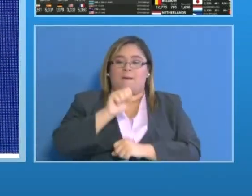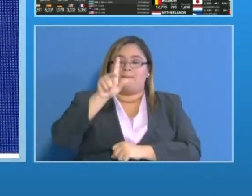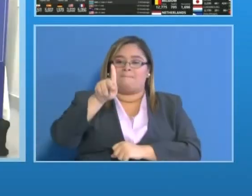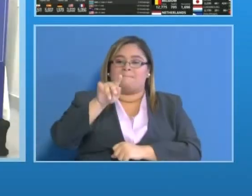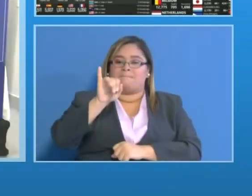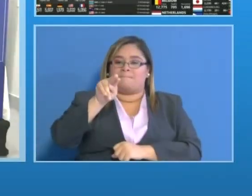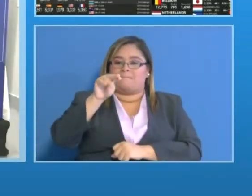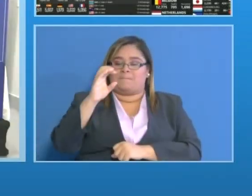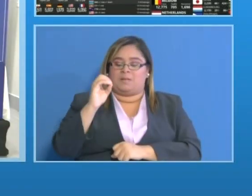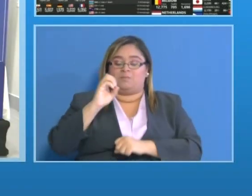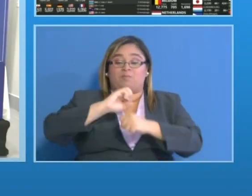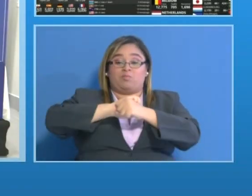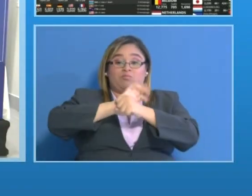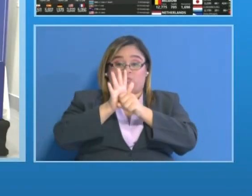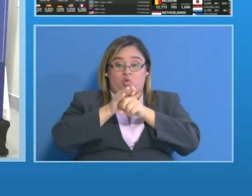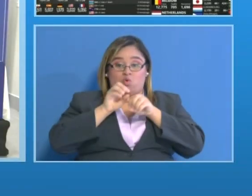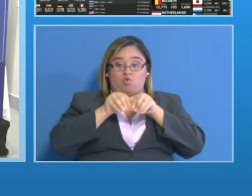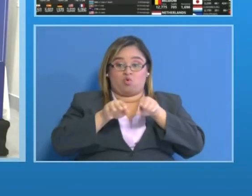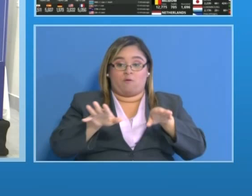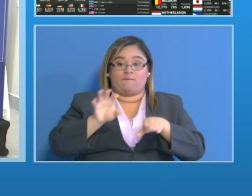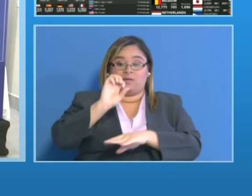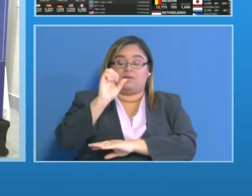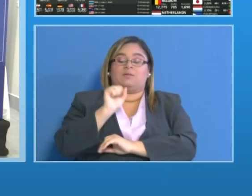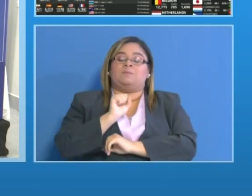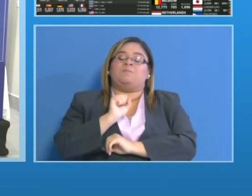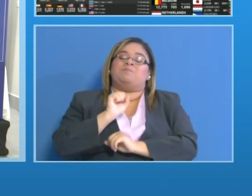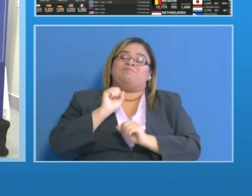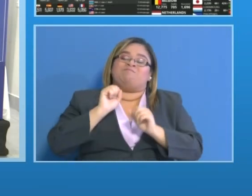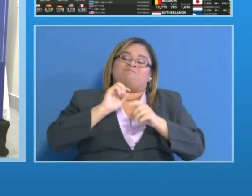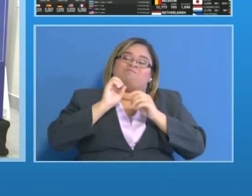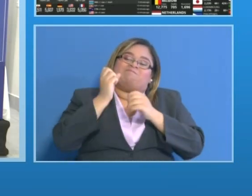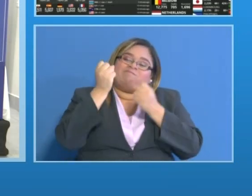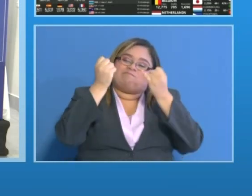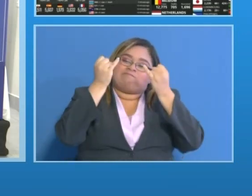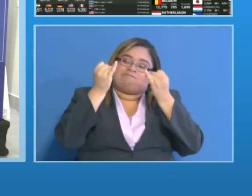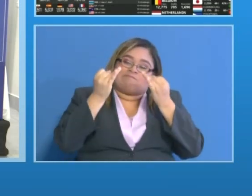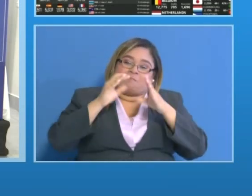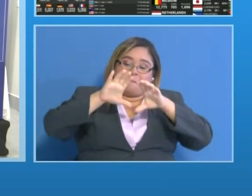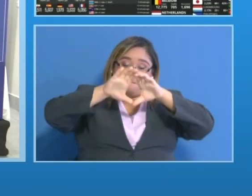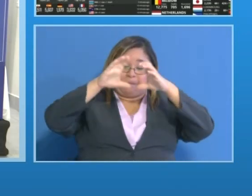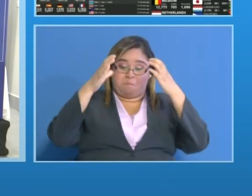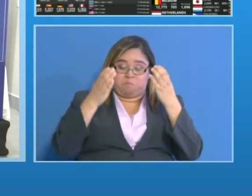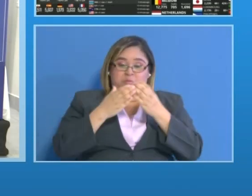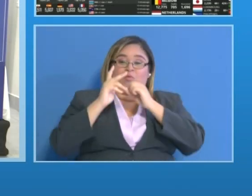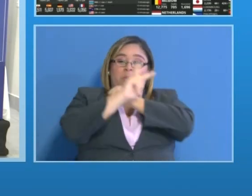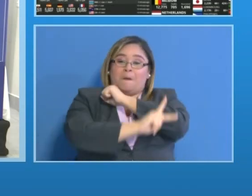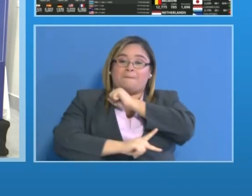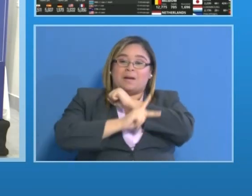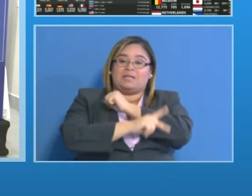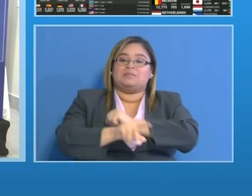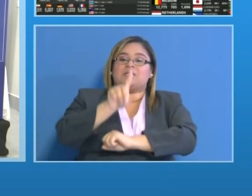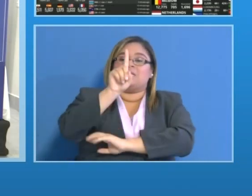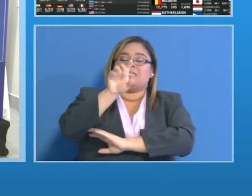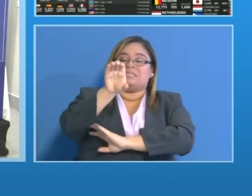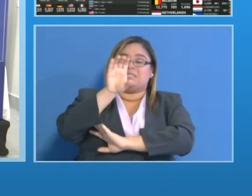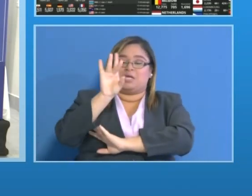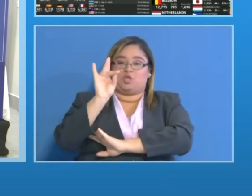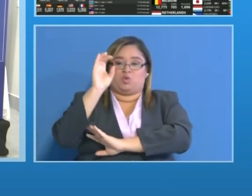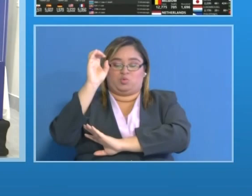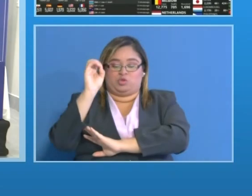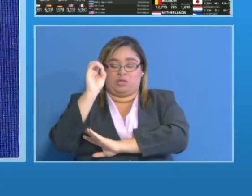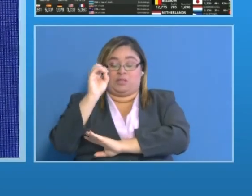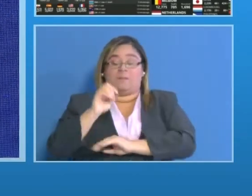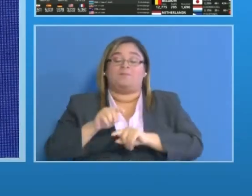El COVID-19 afecta a 180 países en el mundo. Según las cifras de la